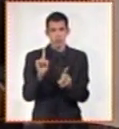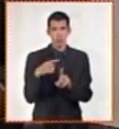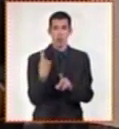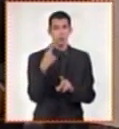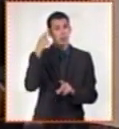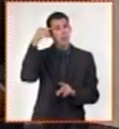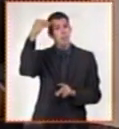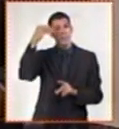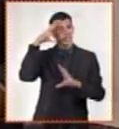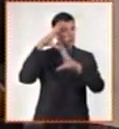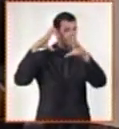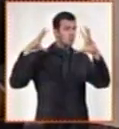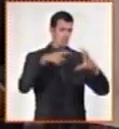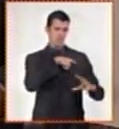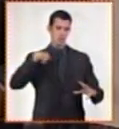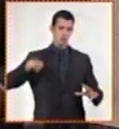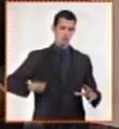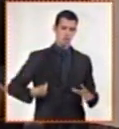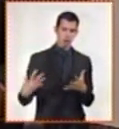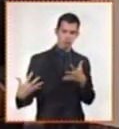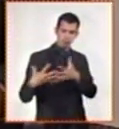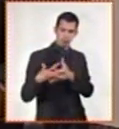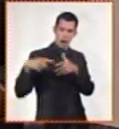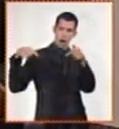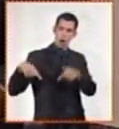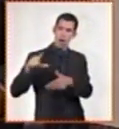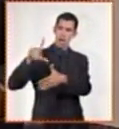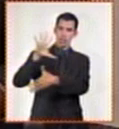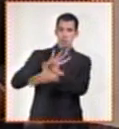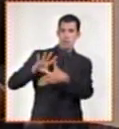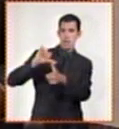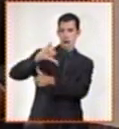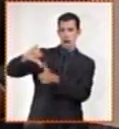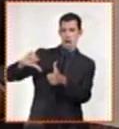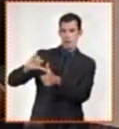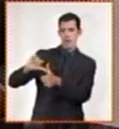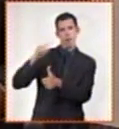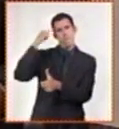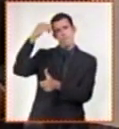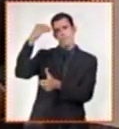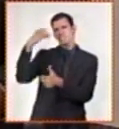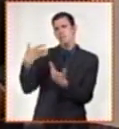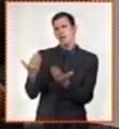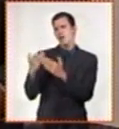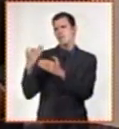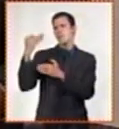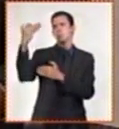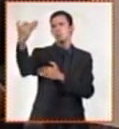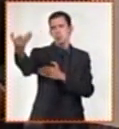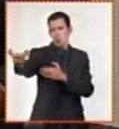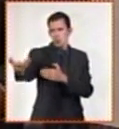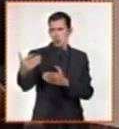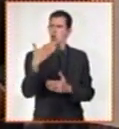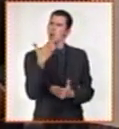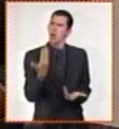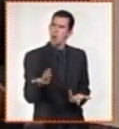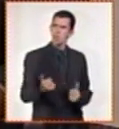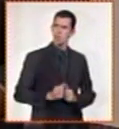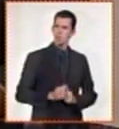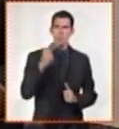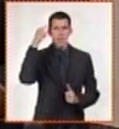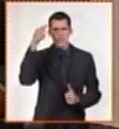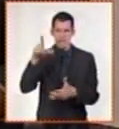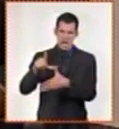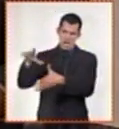visitado esta región 5 veces, impulsando las relaciones entre China y la región hacia una nueva